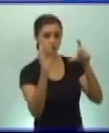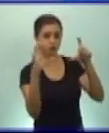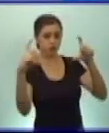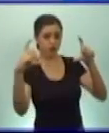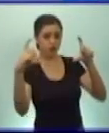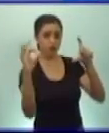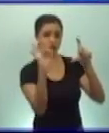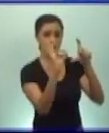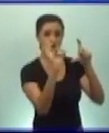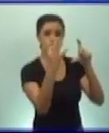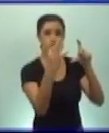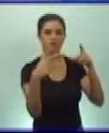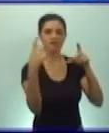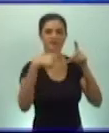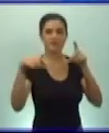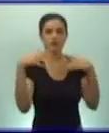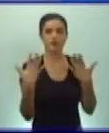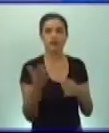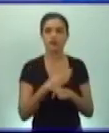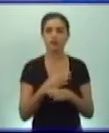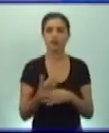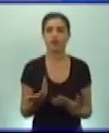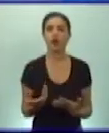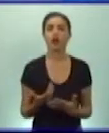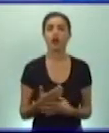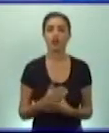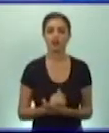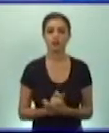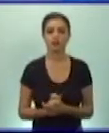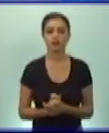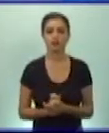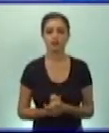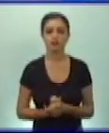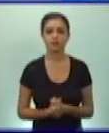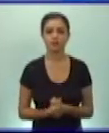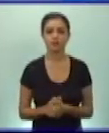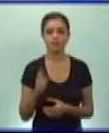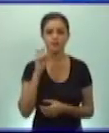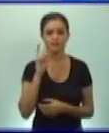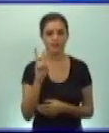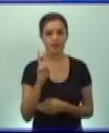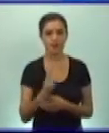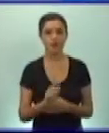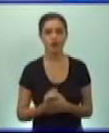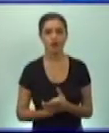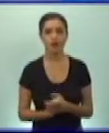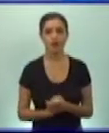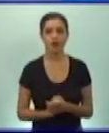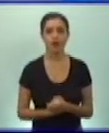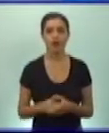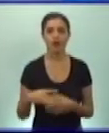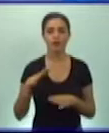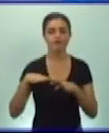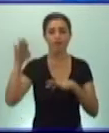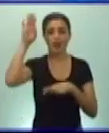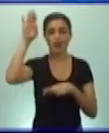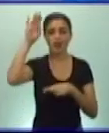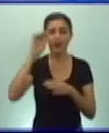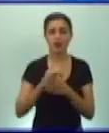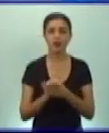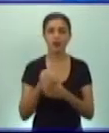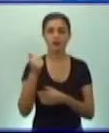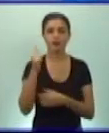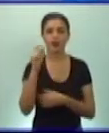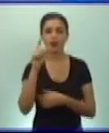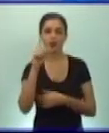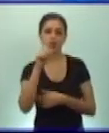¿Por qué se da el halo solar? Bueno, porque a altura de 10-12 kilómetros se presentan unas nubes estratificadas que se